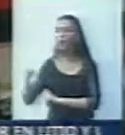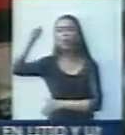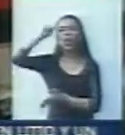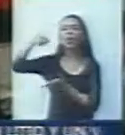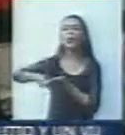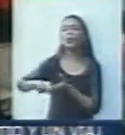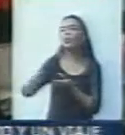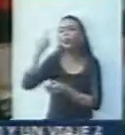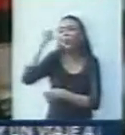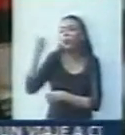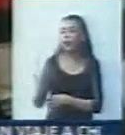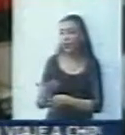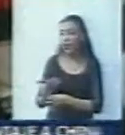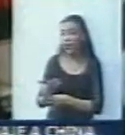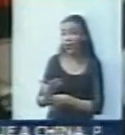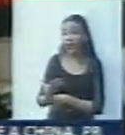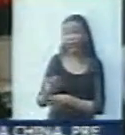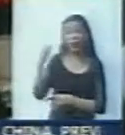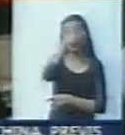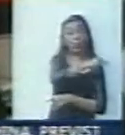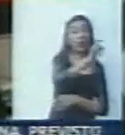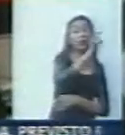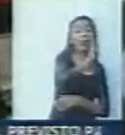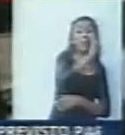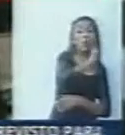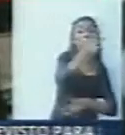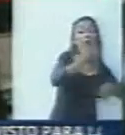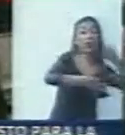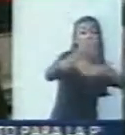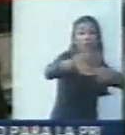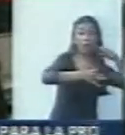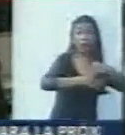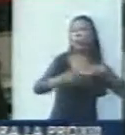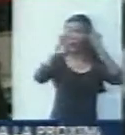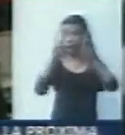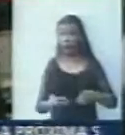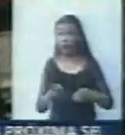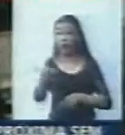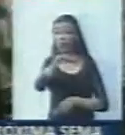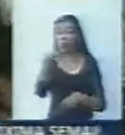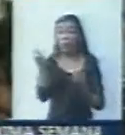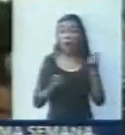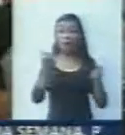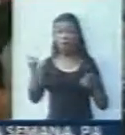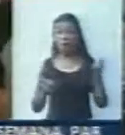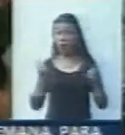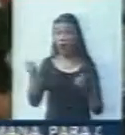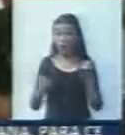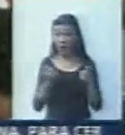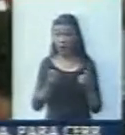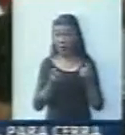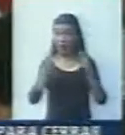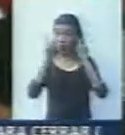los comercios? Hablamos de un comercio, pero también tenemos una disco, ¿no?, que también está ahora. Así es, sí,